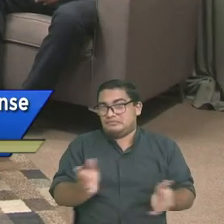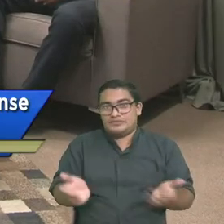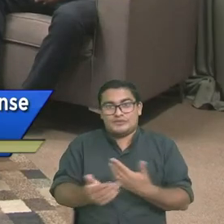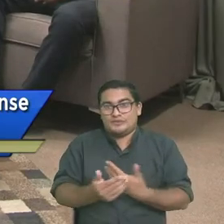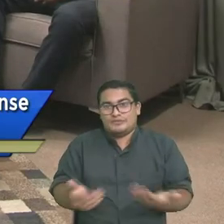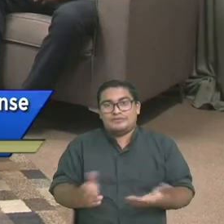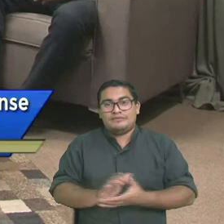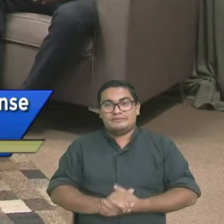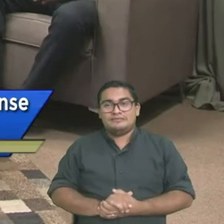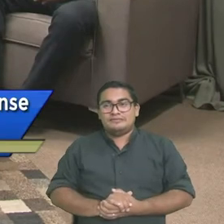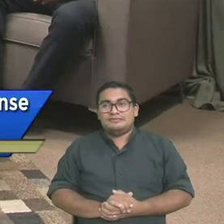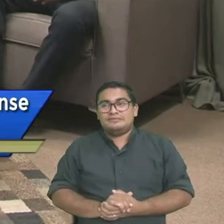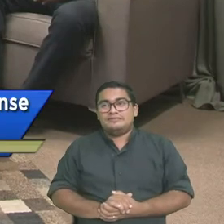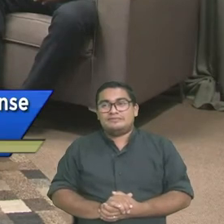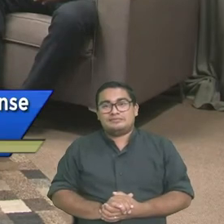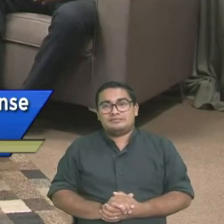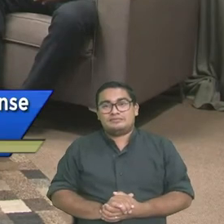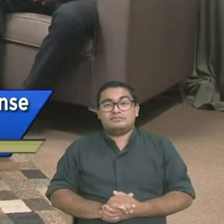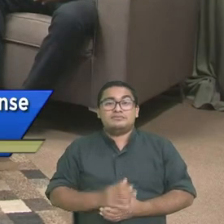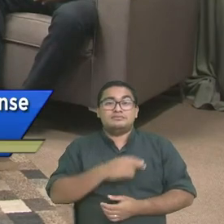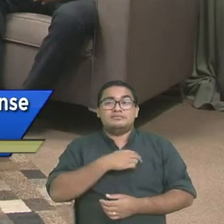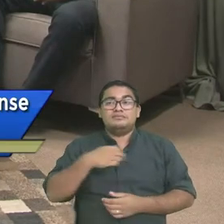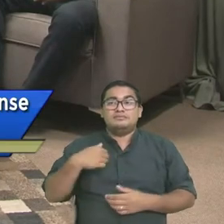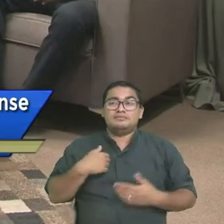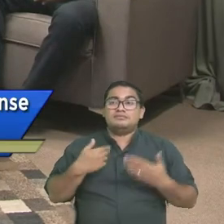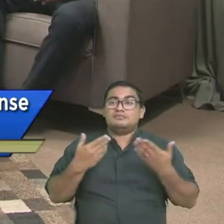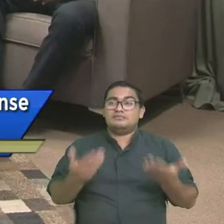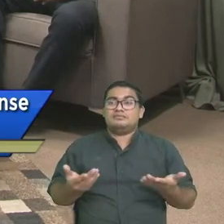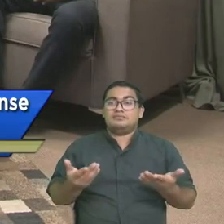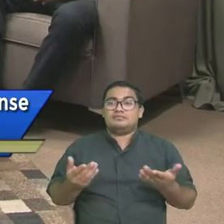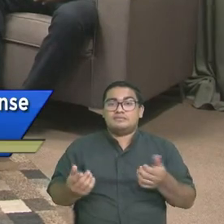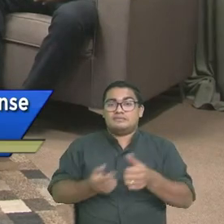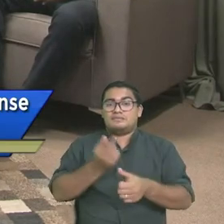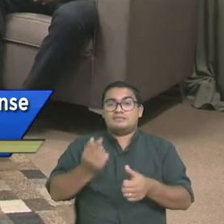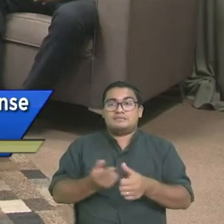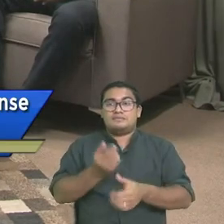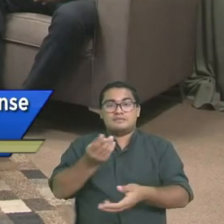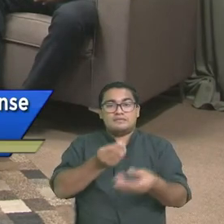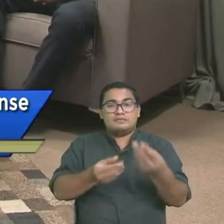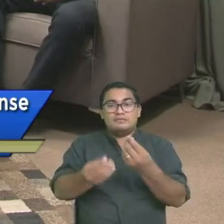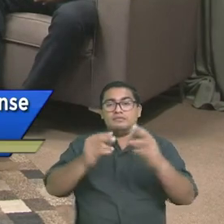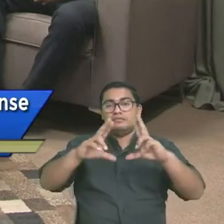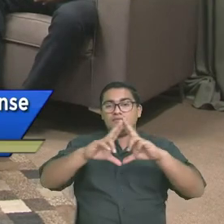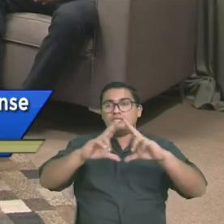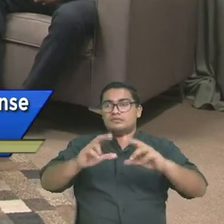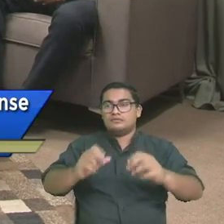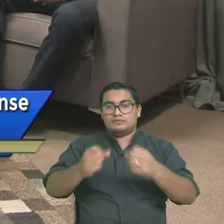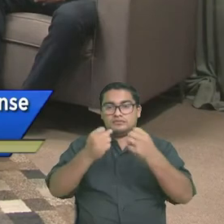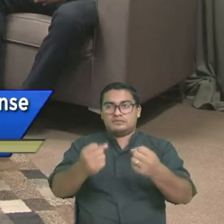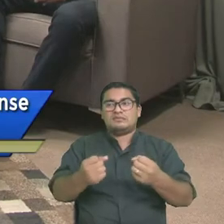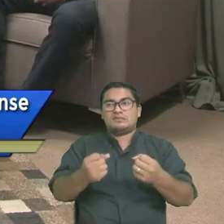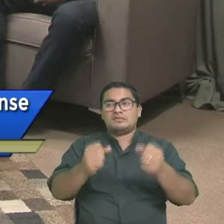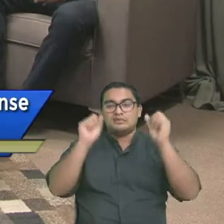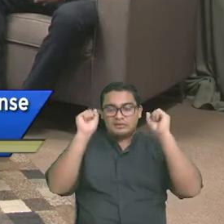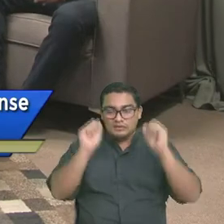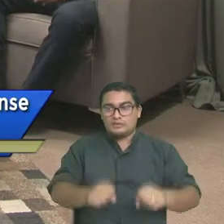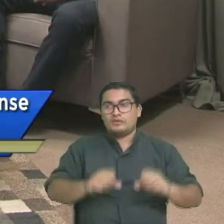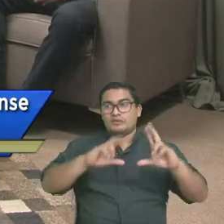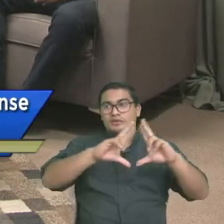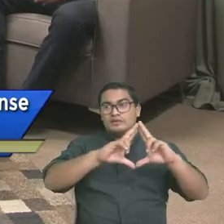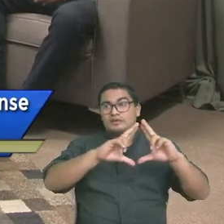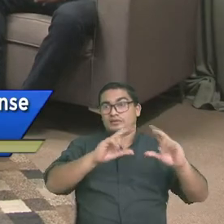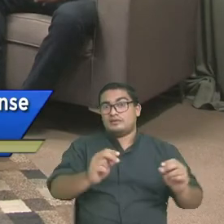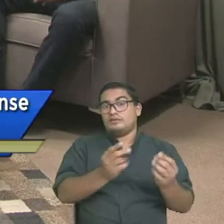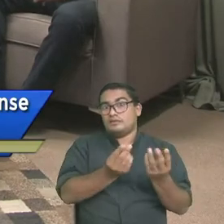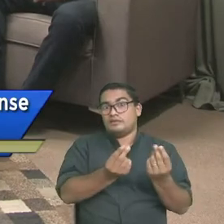Entonces, ¿qué es lo que nosotros hemos venido haciendo? Primero, fortaleciendo la economía del país para que Nicaragua tenga los recursos